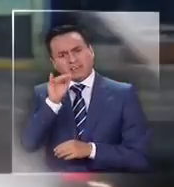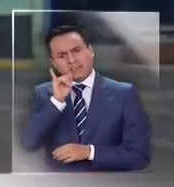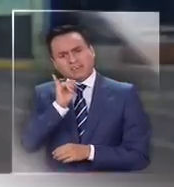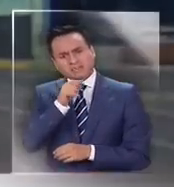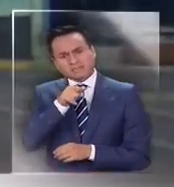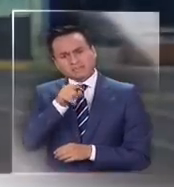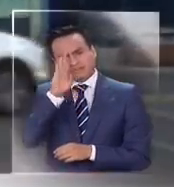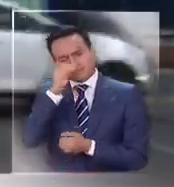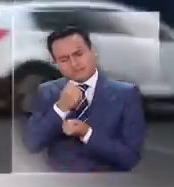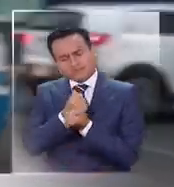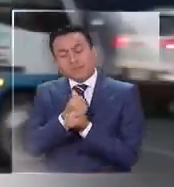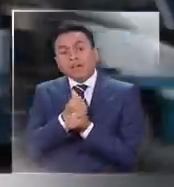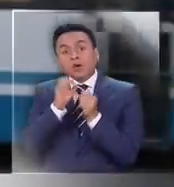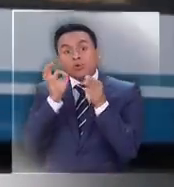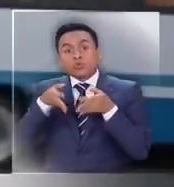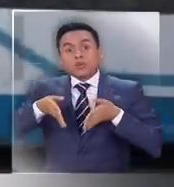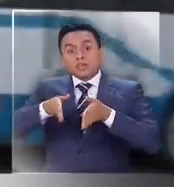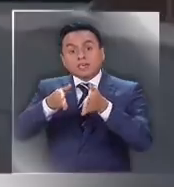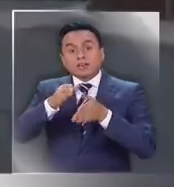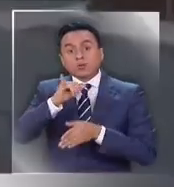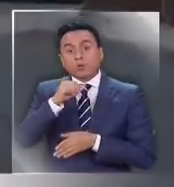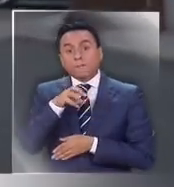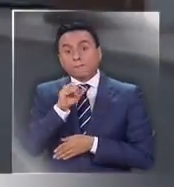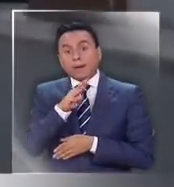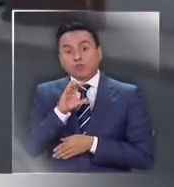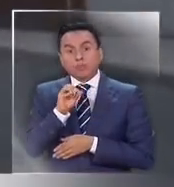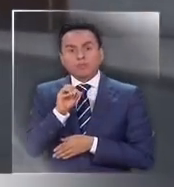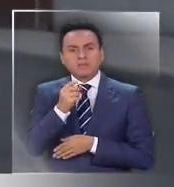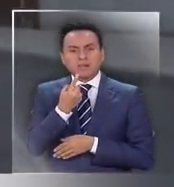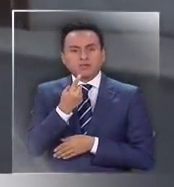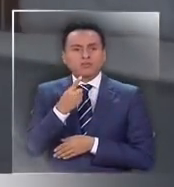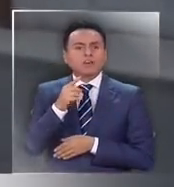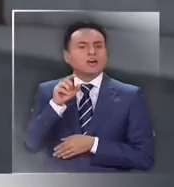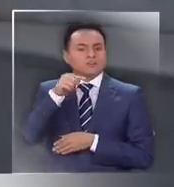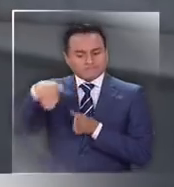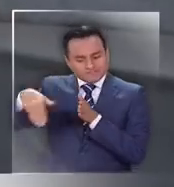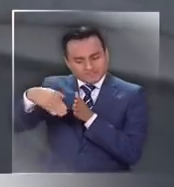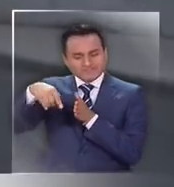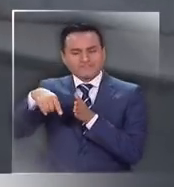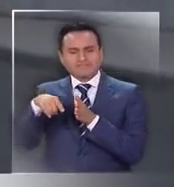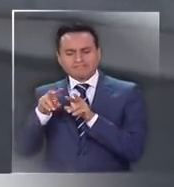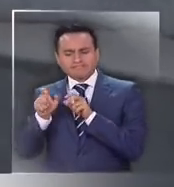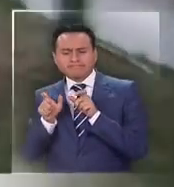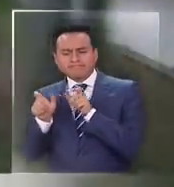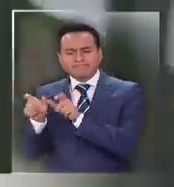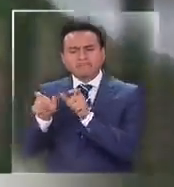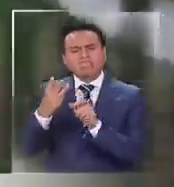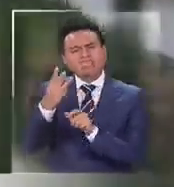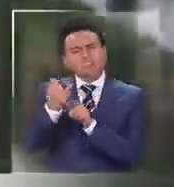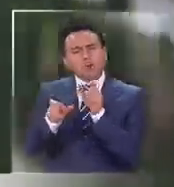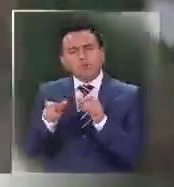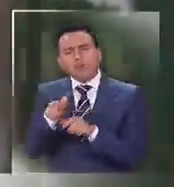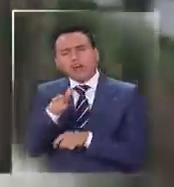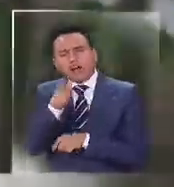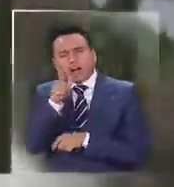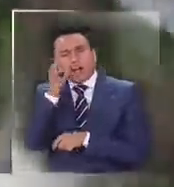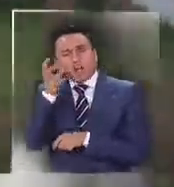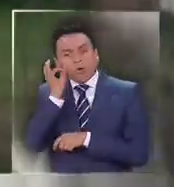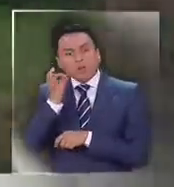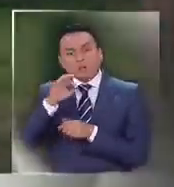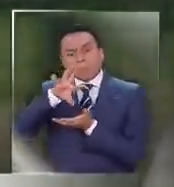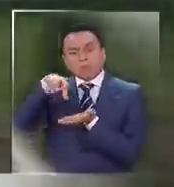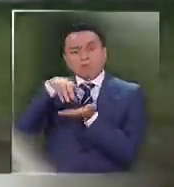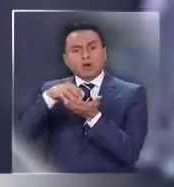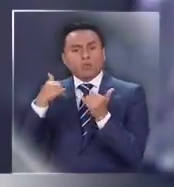Se encontraban en la intersección de las calles Juan Pablo I con Hernán Fuensalida, cuando se acercaron a fiscalizar a 3 hombres que tomaban alcohol al frente de una plaza